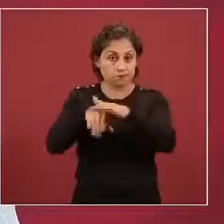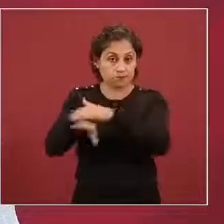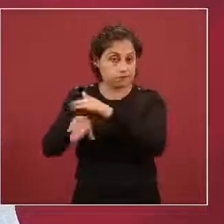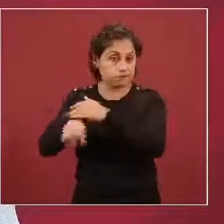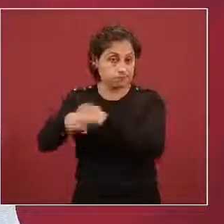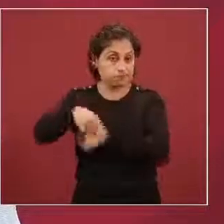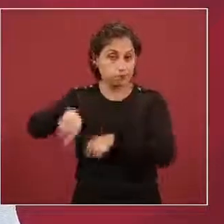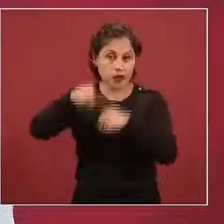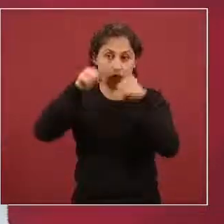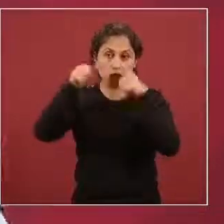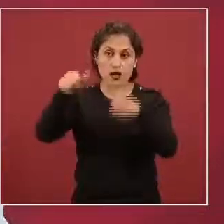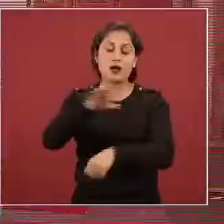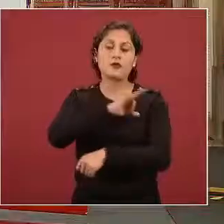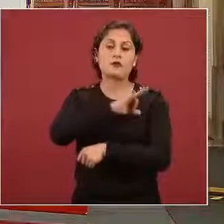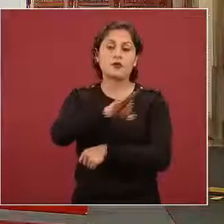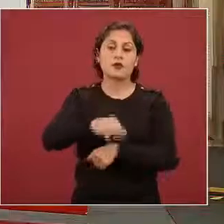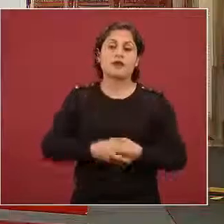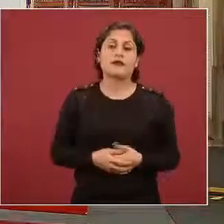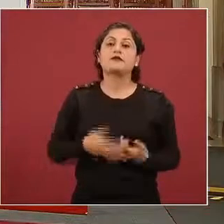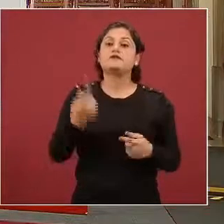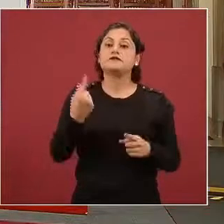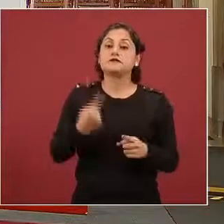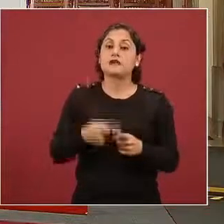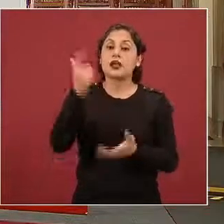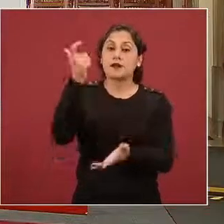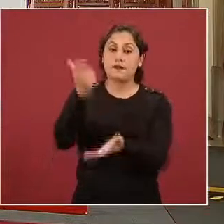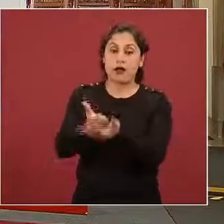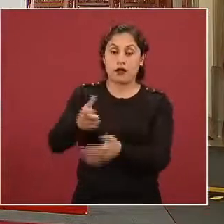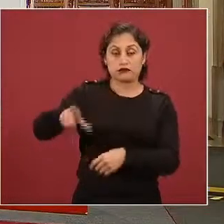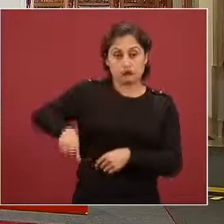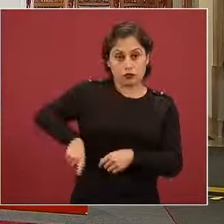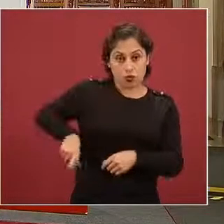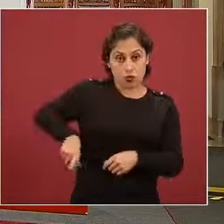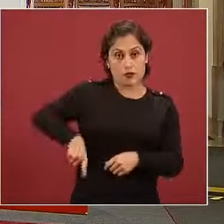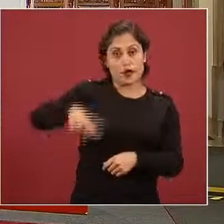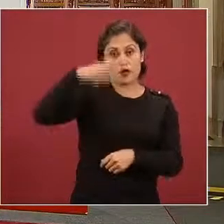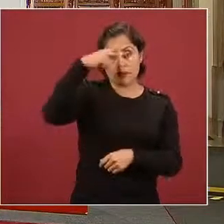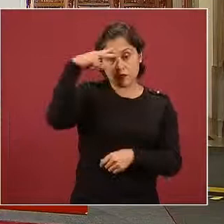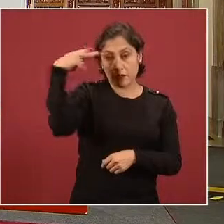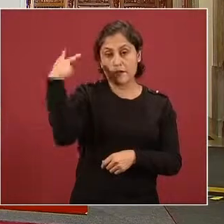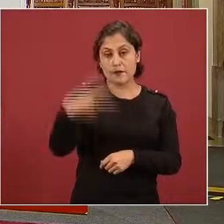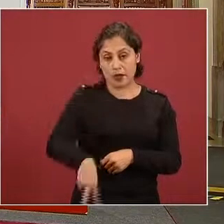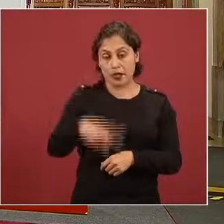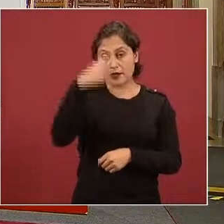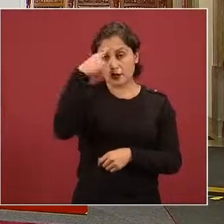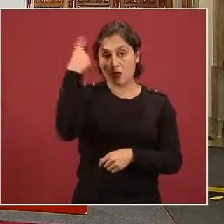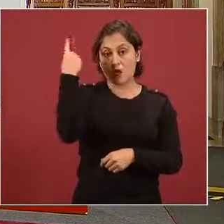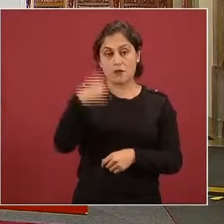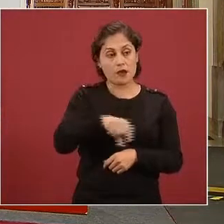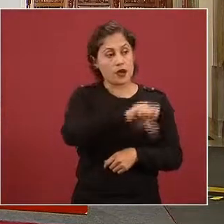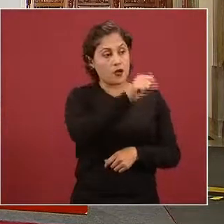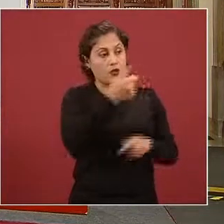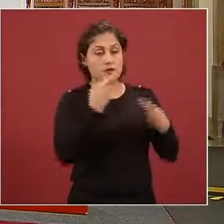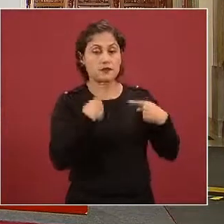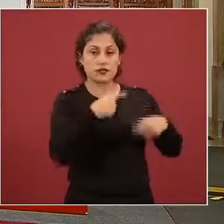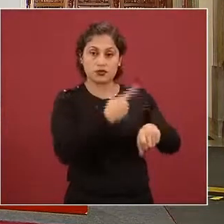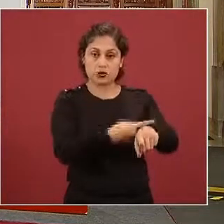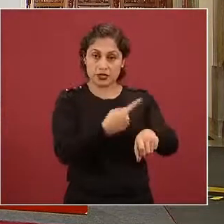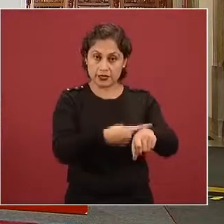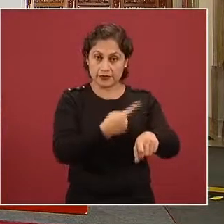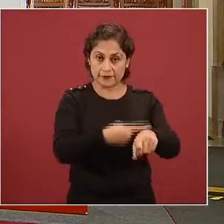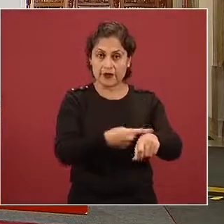hospitales privados pagados por el Gobierno de México para que se pueda atender a las personas que tienen